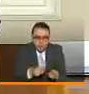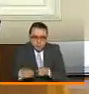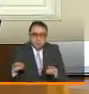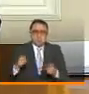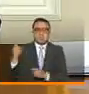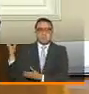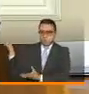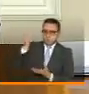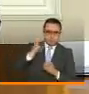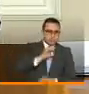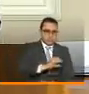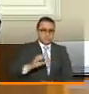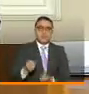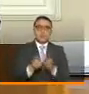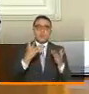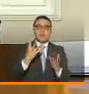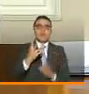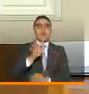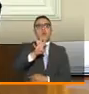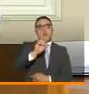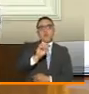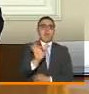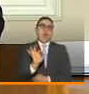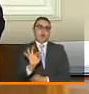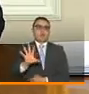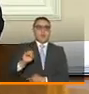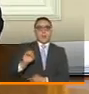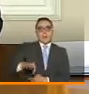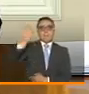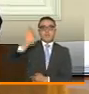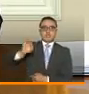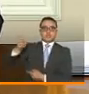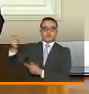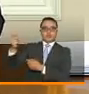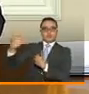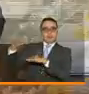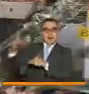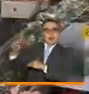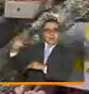trabajadores. Y vemos sobre todo el impacto que tiene en mujeres, cabeza de familia.